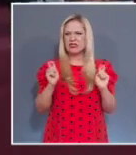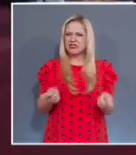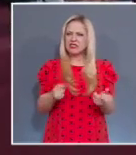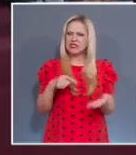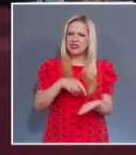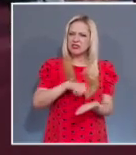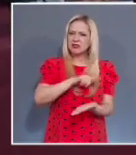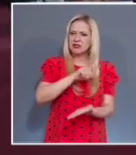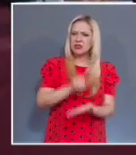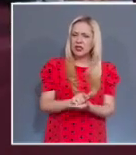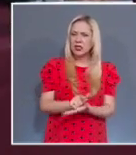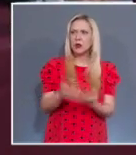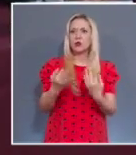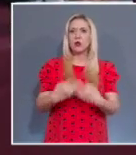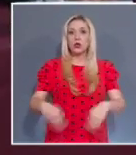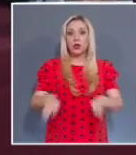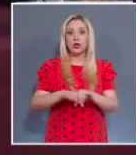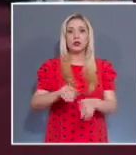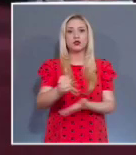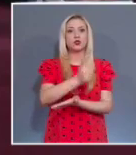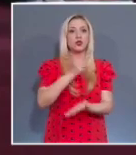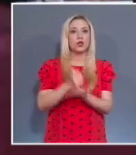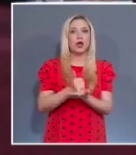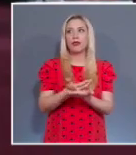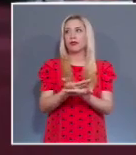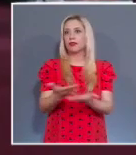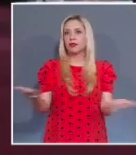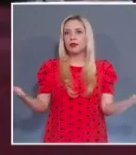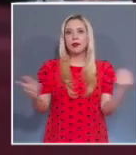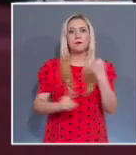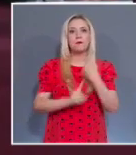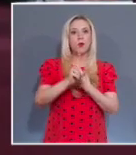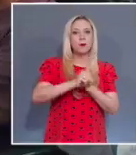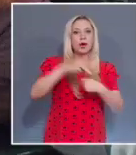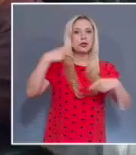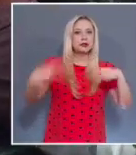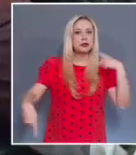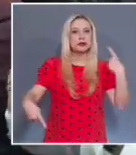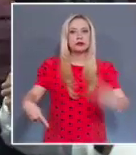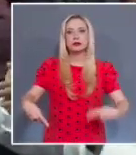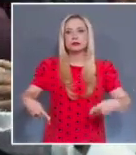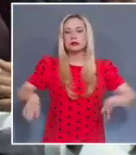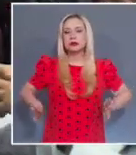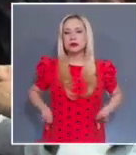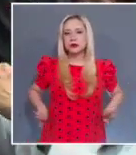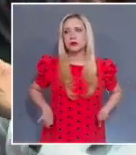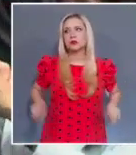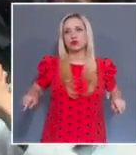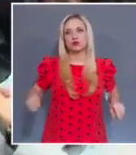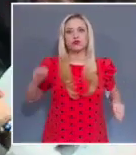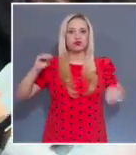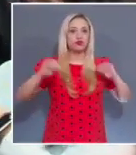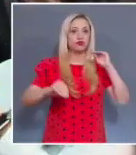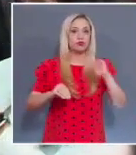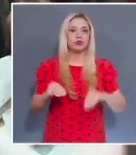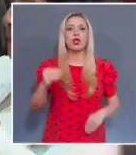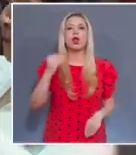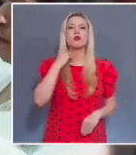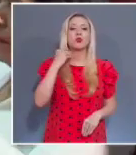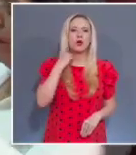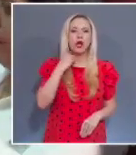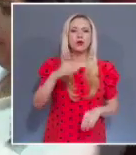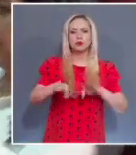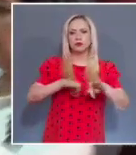urbanismo y el papel que juegan en el Poder Judicial en su desarrollo. Asistieron abogados y servidores públicos del